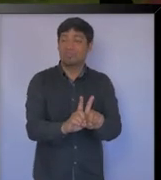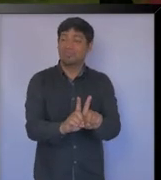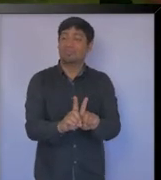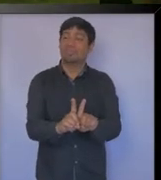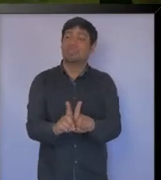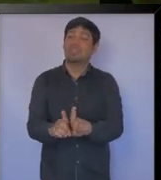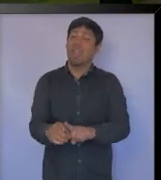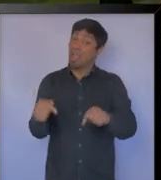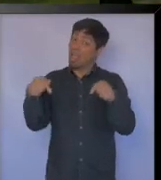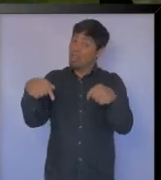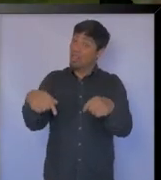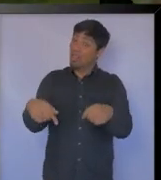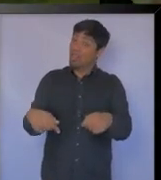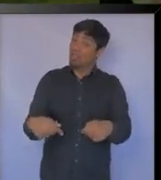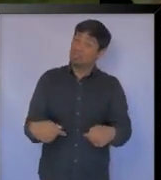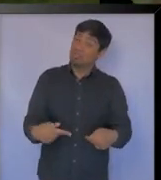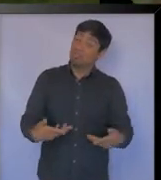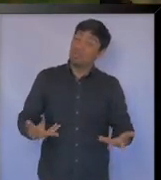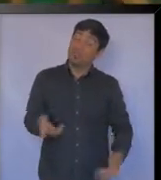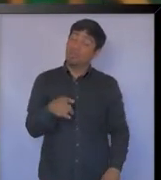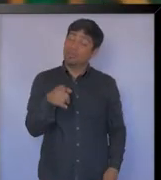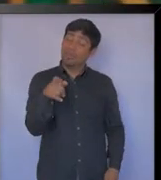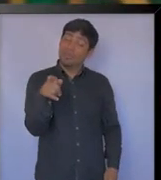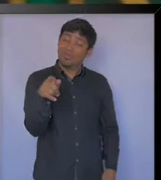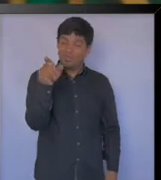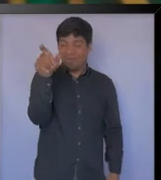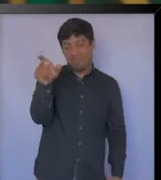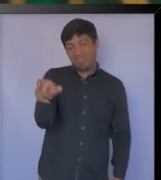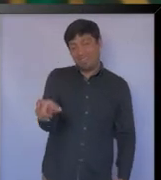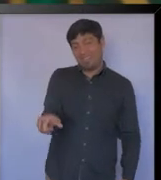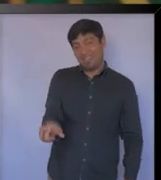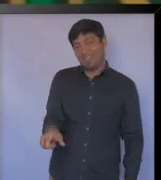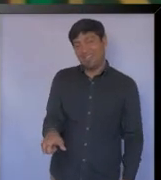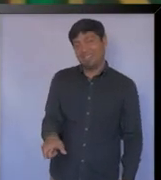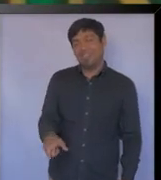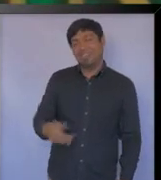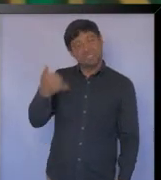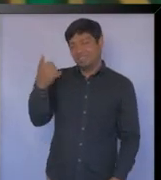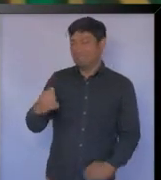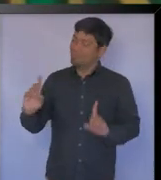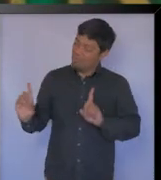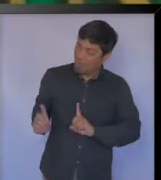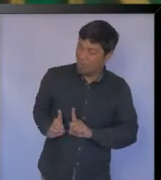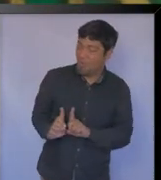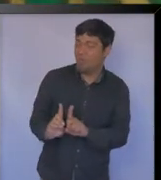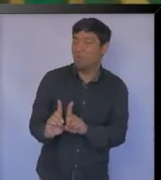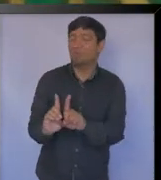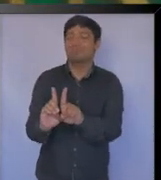Hasta hoy en día, sigues siempre tú a mi lado.